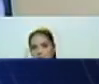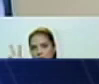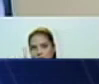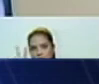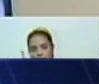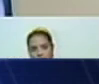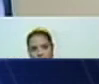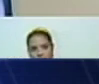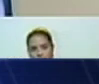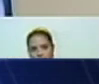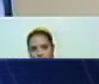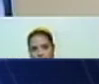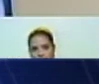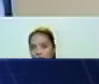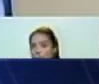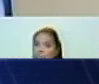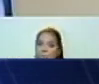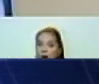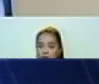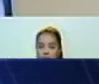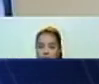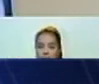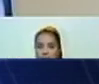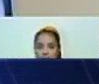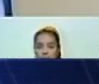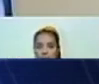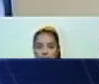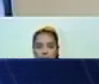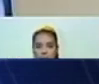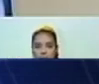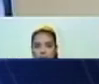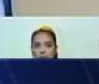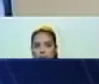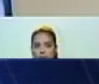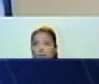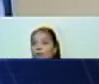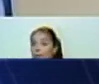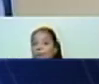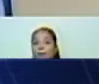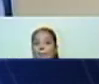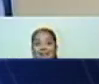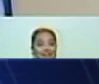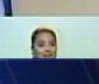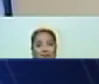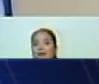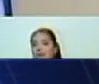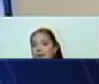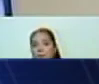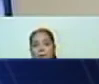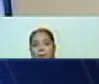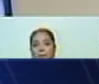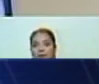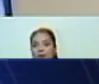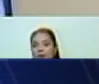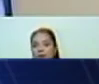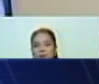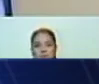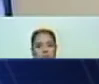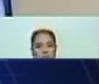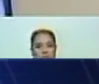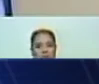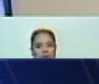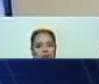Igualmente, quiero agregar que vamos a solicitar de manera inmediata la captura de los